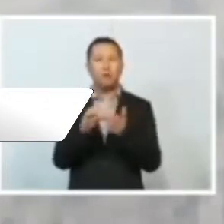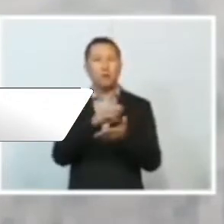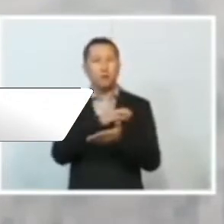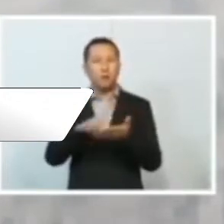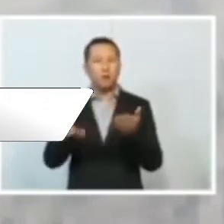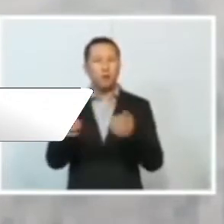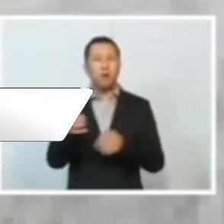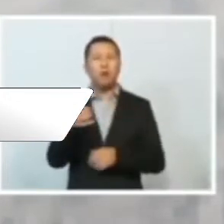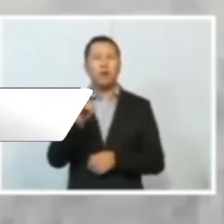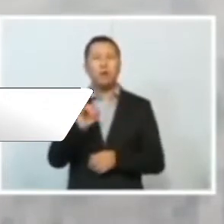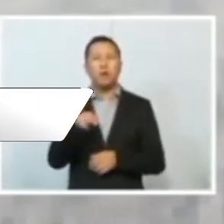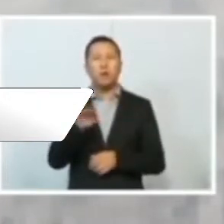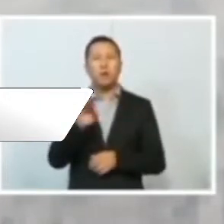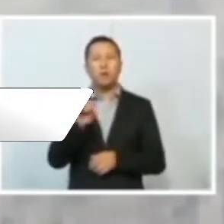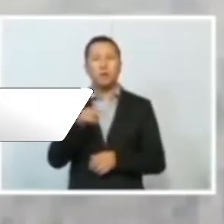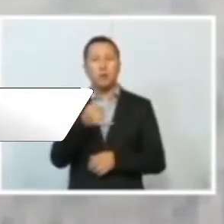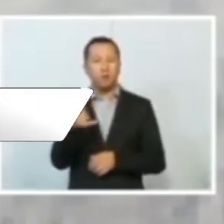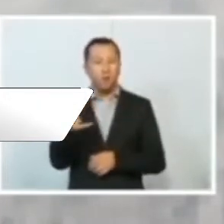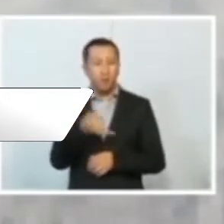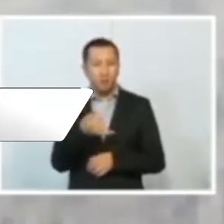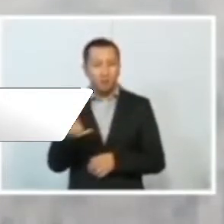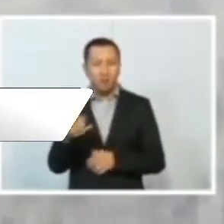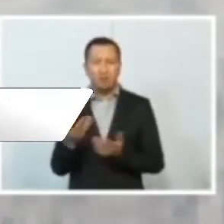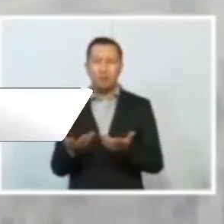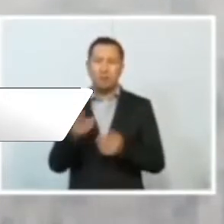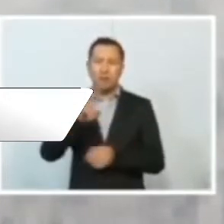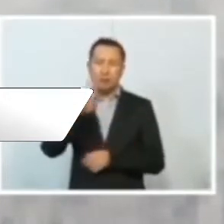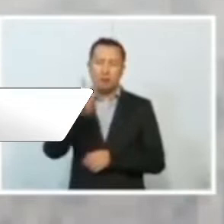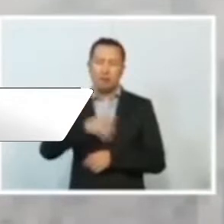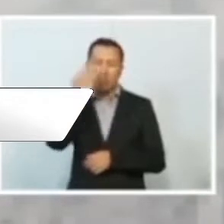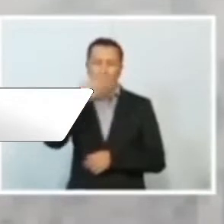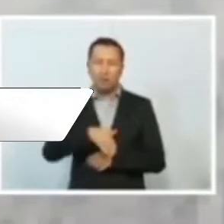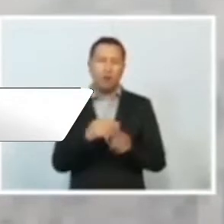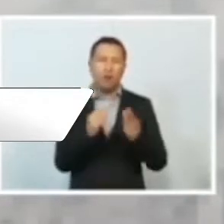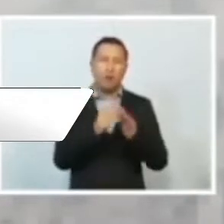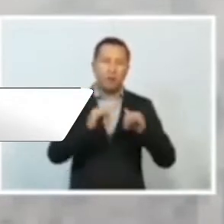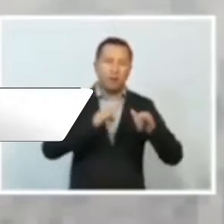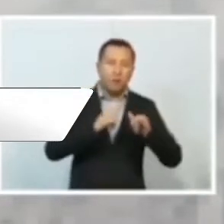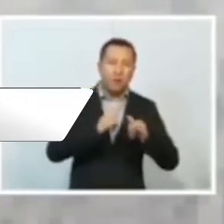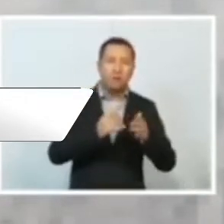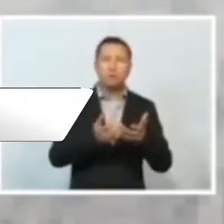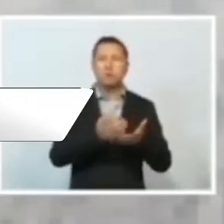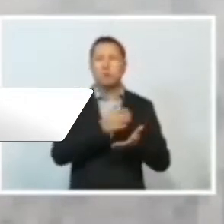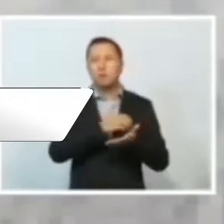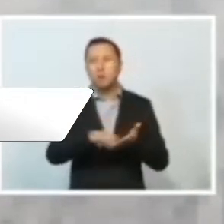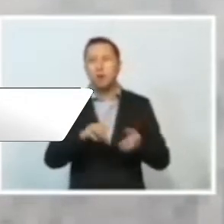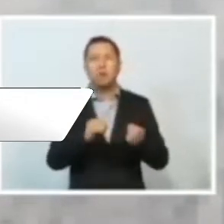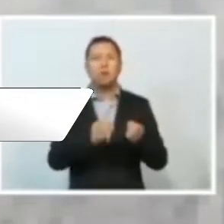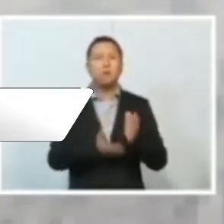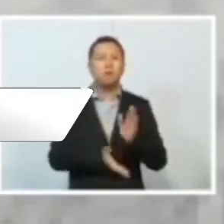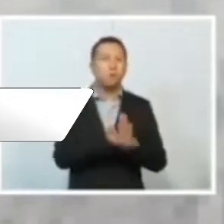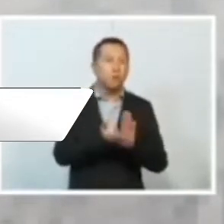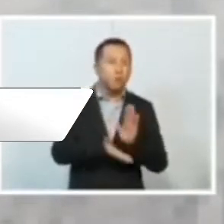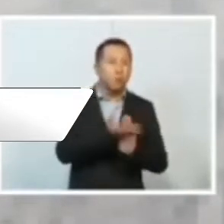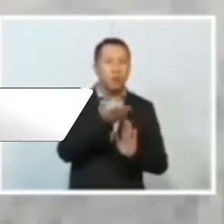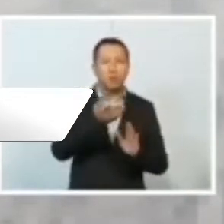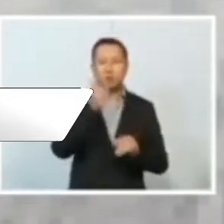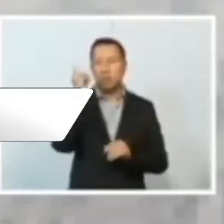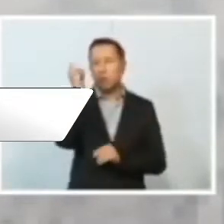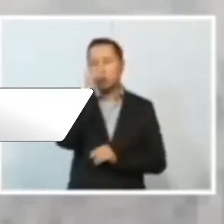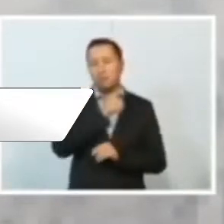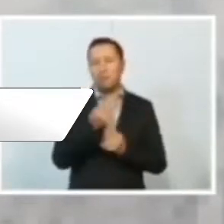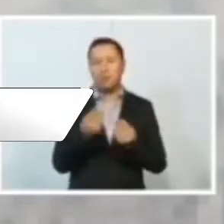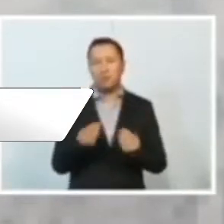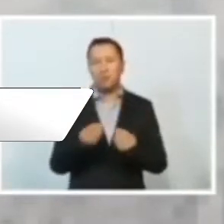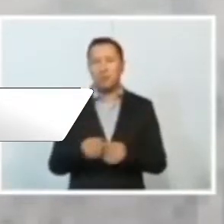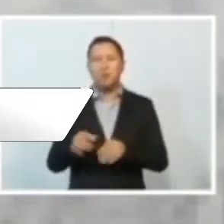11 de la coalición Va por Quintana Roo, durante el debate de propuestas organizado por el Instituto Electoral de Quintana Roo, expresó: la pandemia